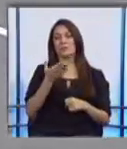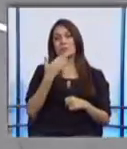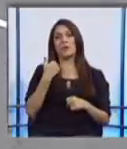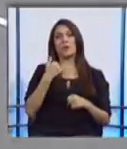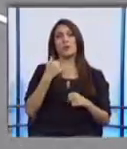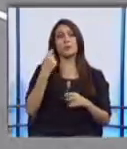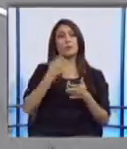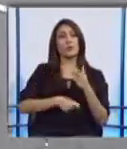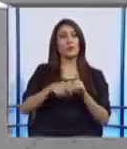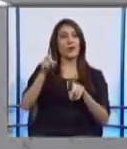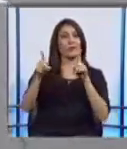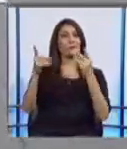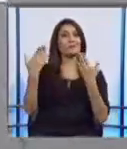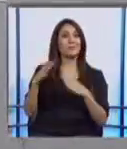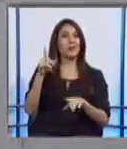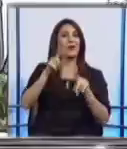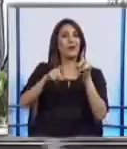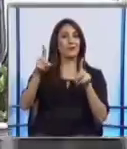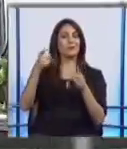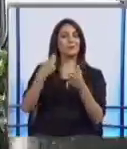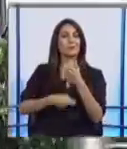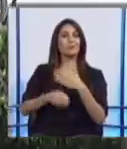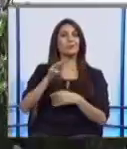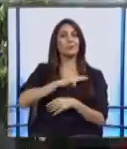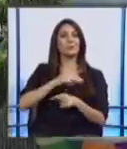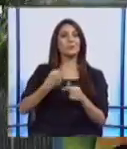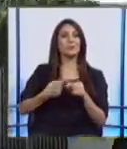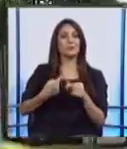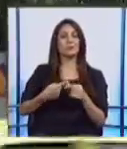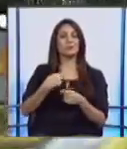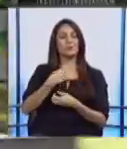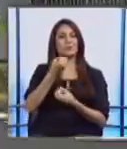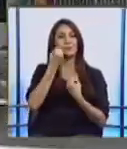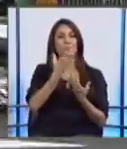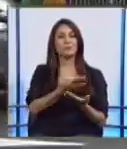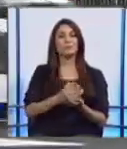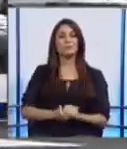multadas, según el organismo de control del municipio de Quito. Alcibiades Onofre, TC Televisión.